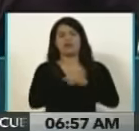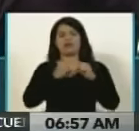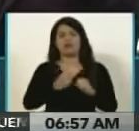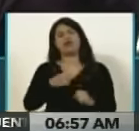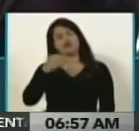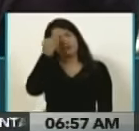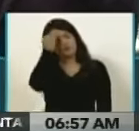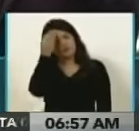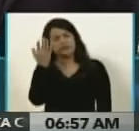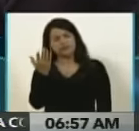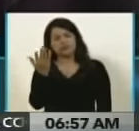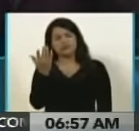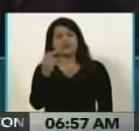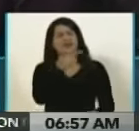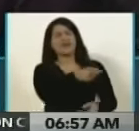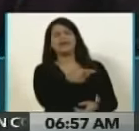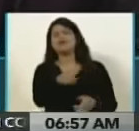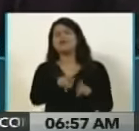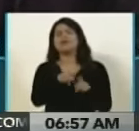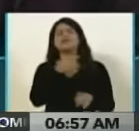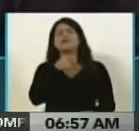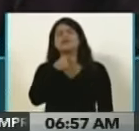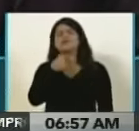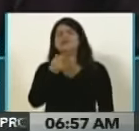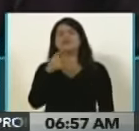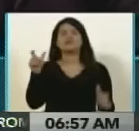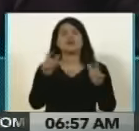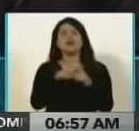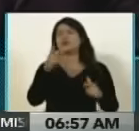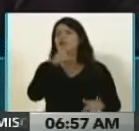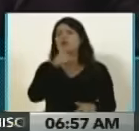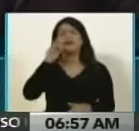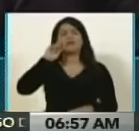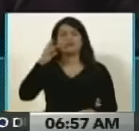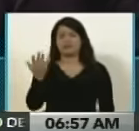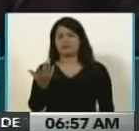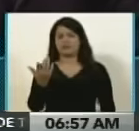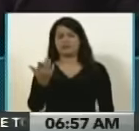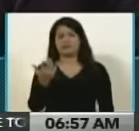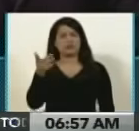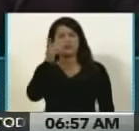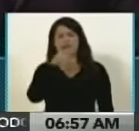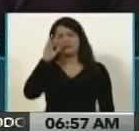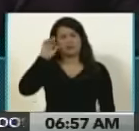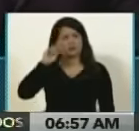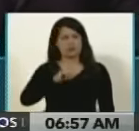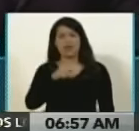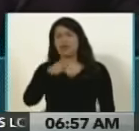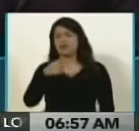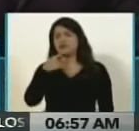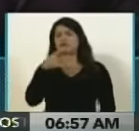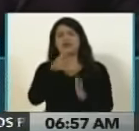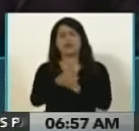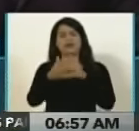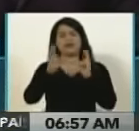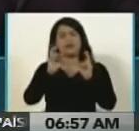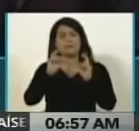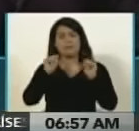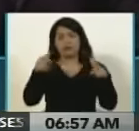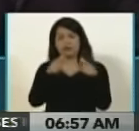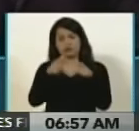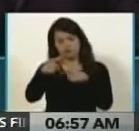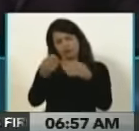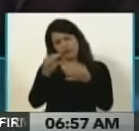parece que esa es una orientación clasista y que no tiene sentido, pues, argumentar eso con respecto a la entrada de estas figuras que tú